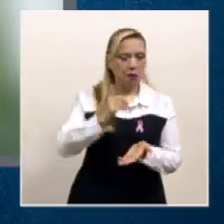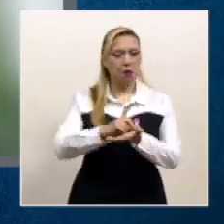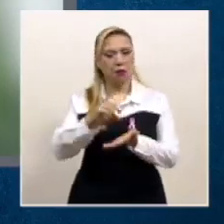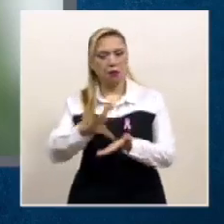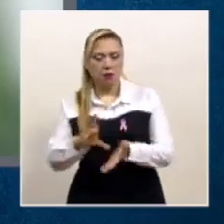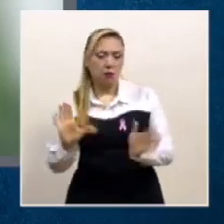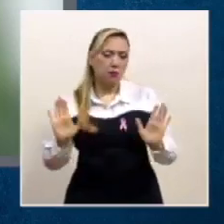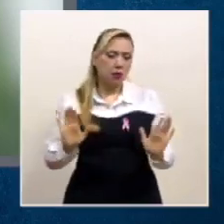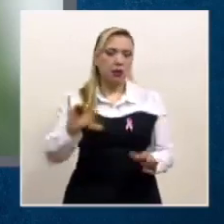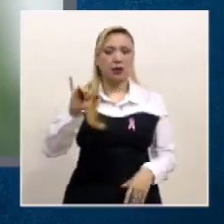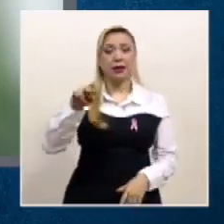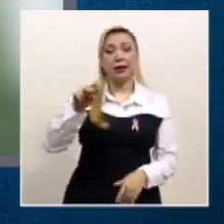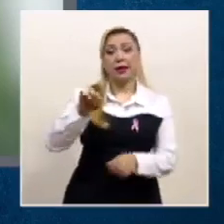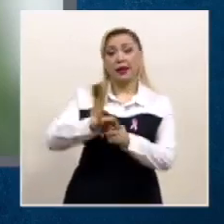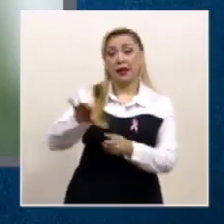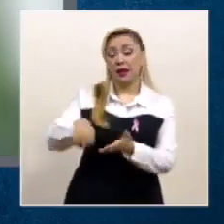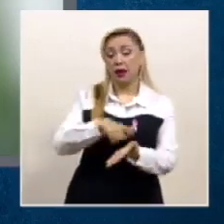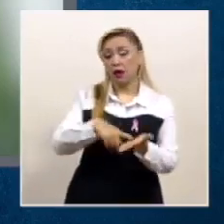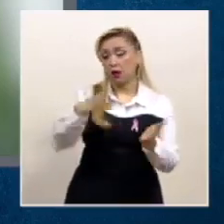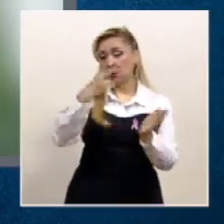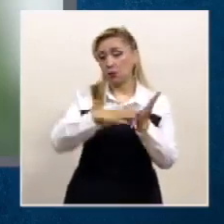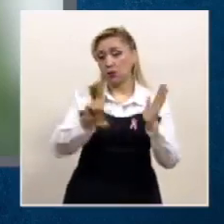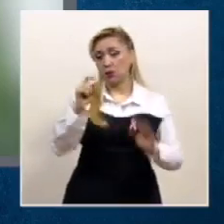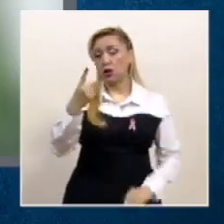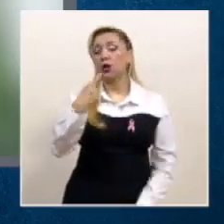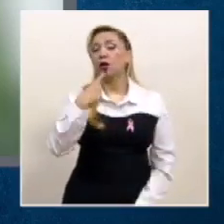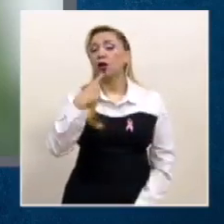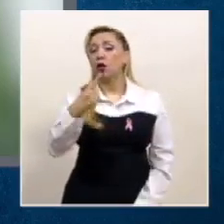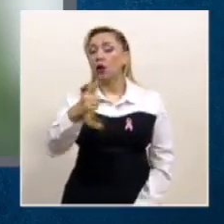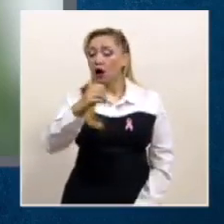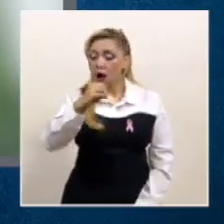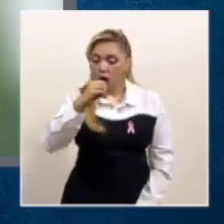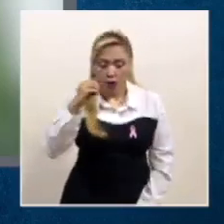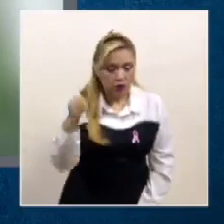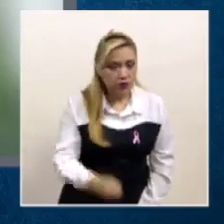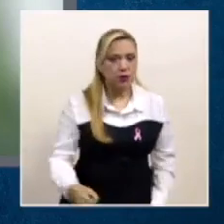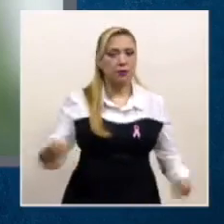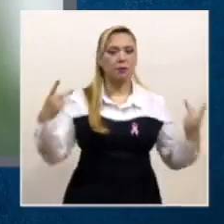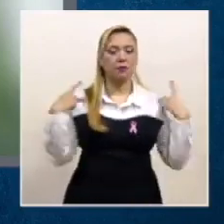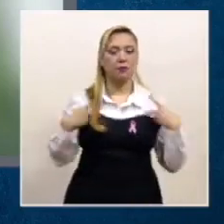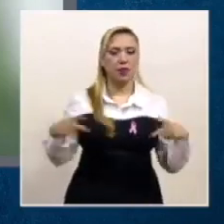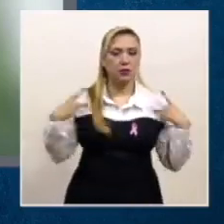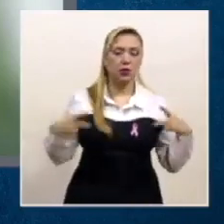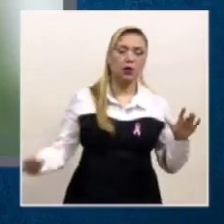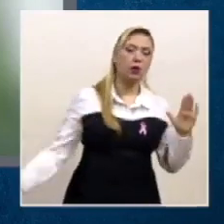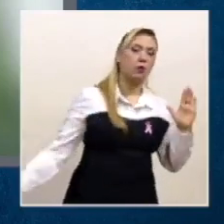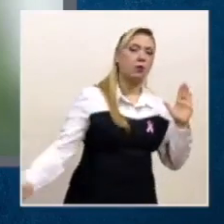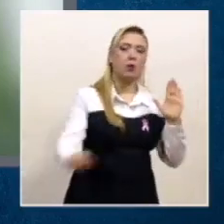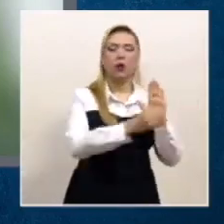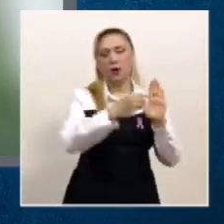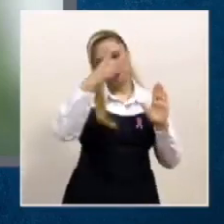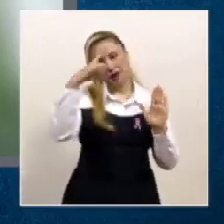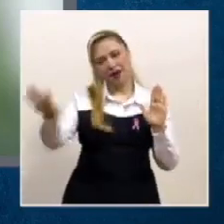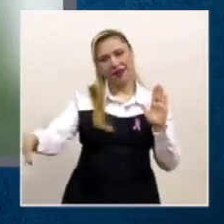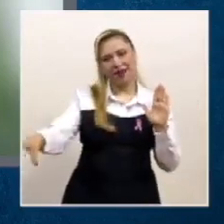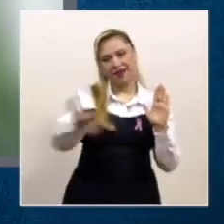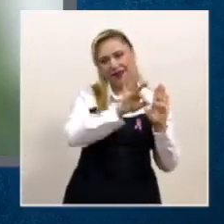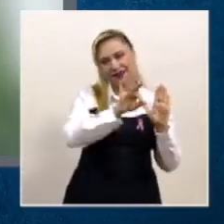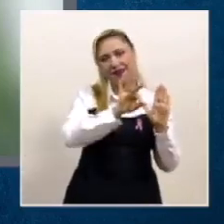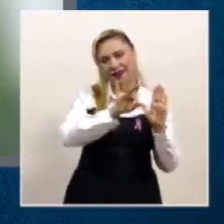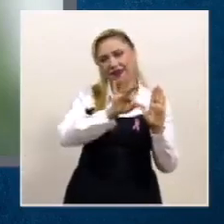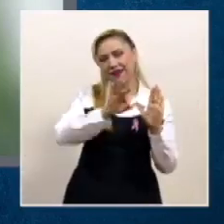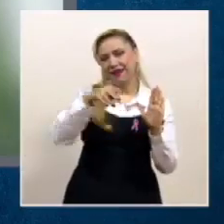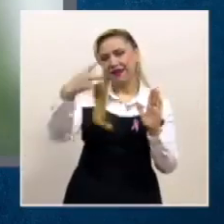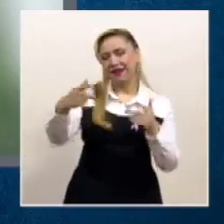en 2021 de que hayan 2 fórmulas de personas en las listas plurinominales o representación